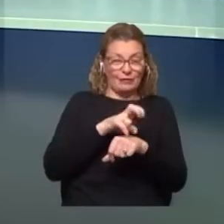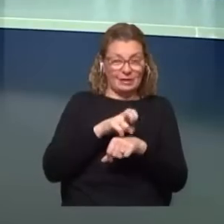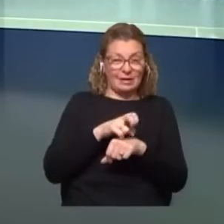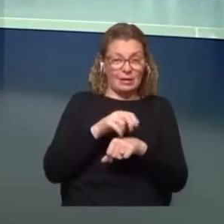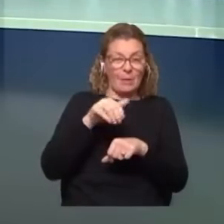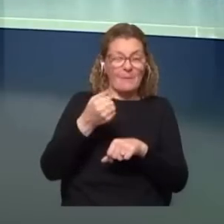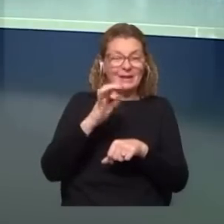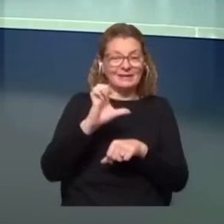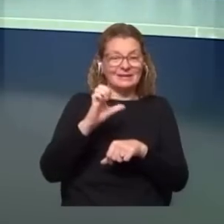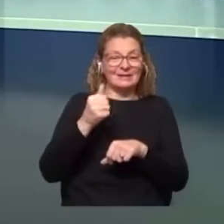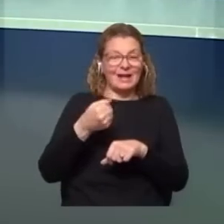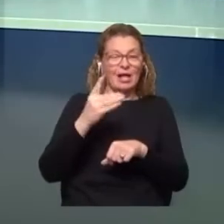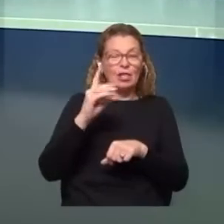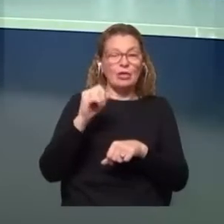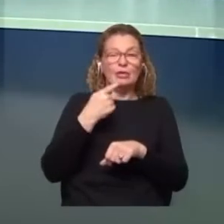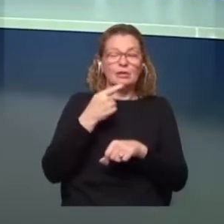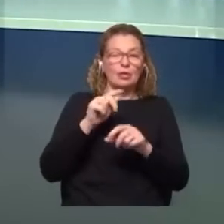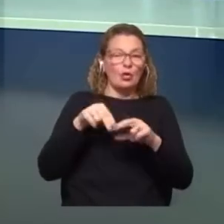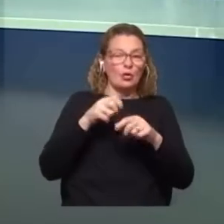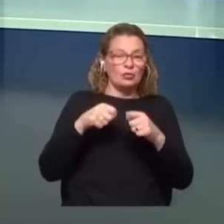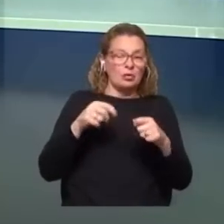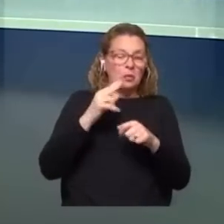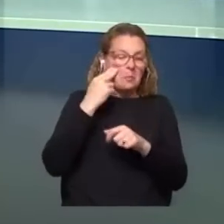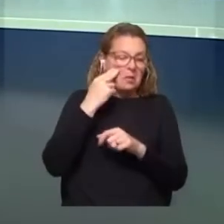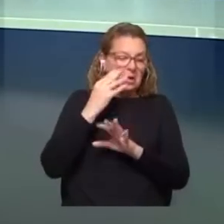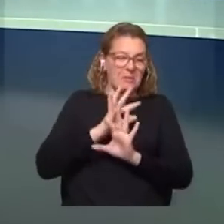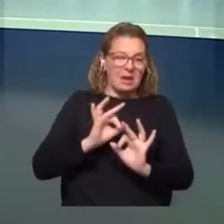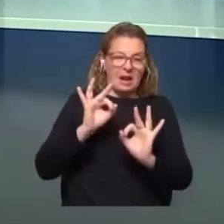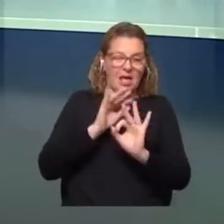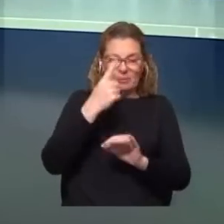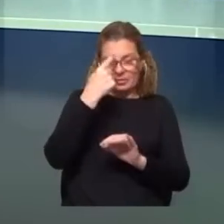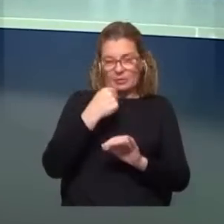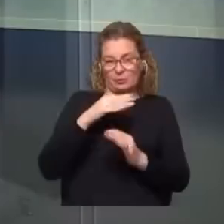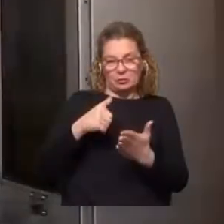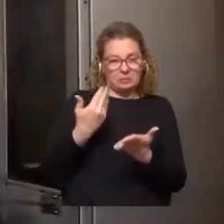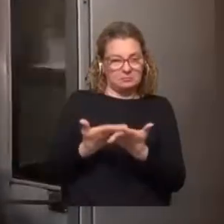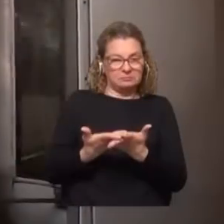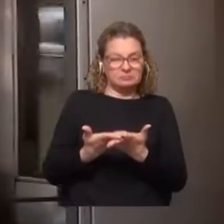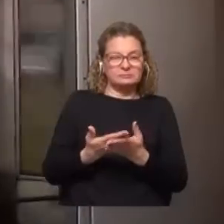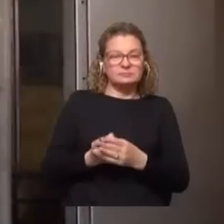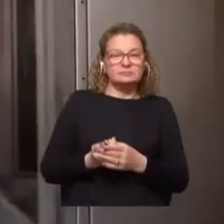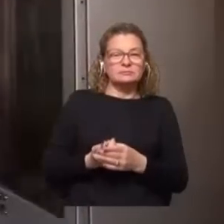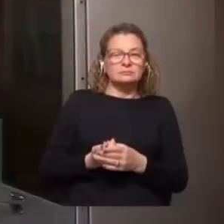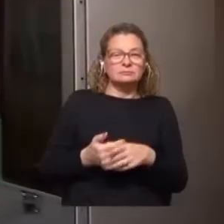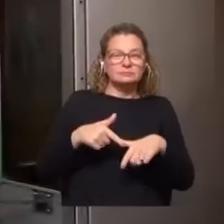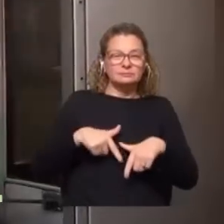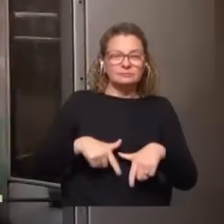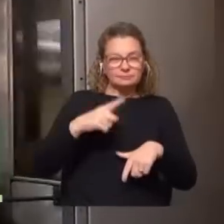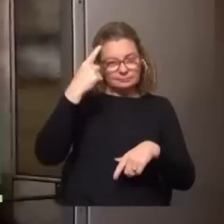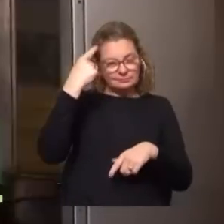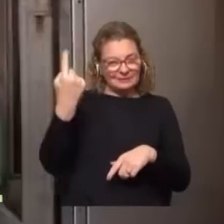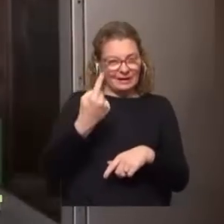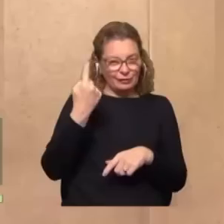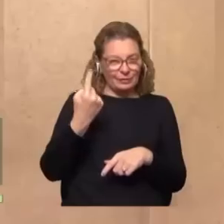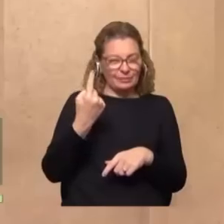Machado concluye que no hubo irregularidades en la entrega del pasaporte el ministro de relaciones